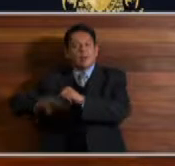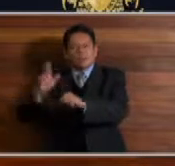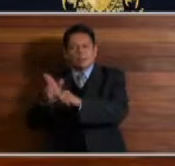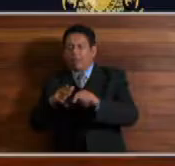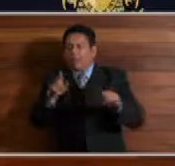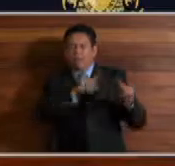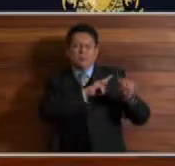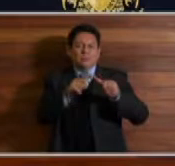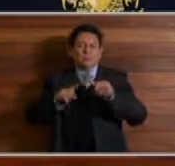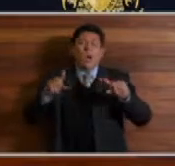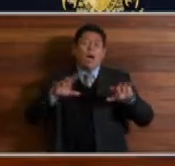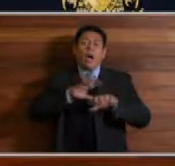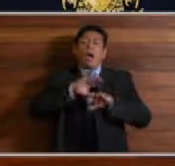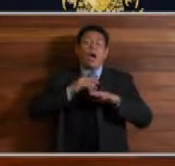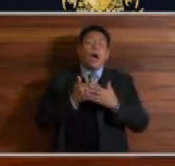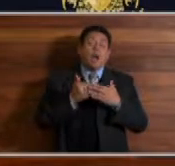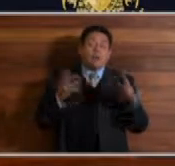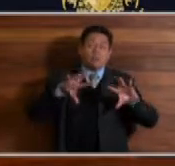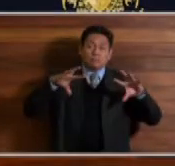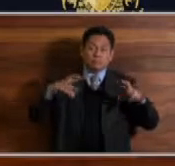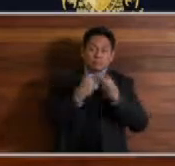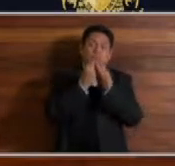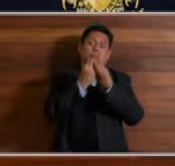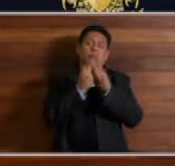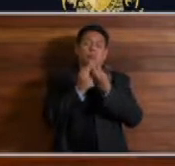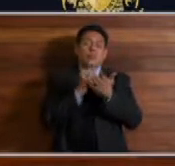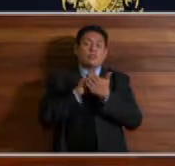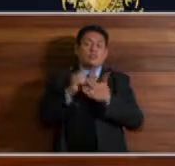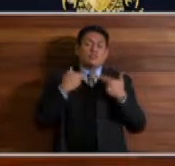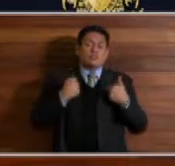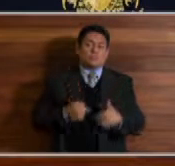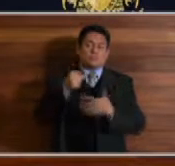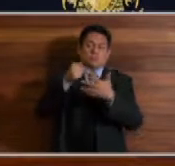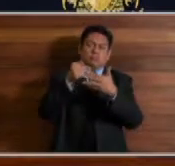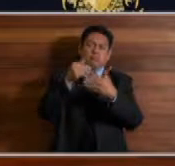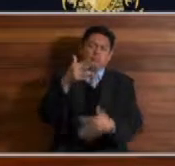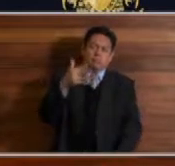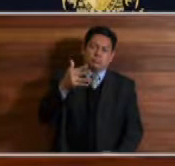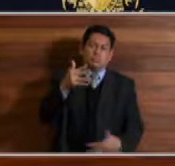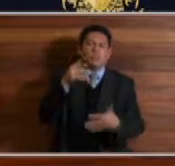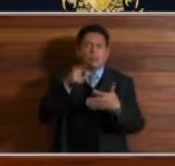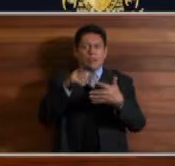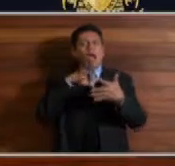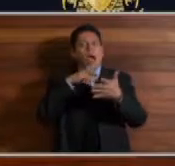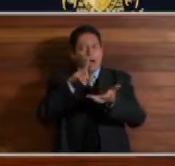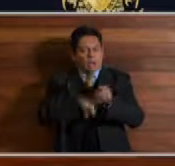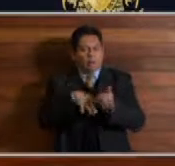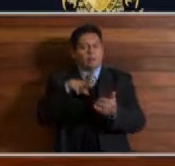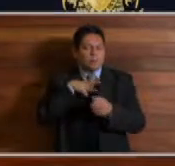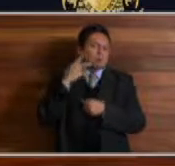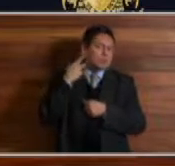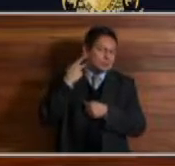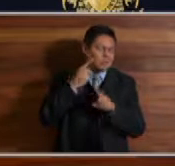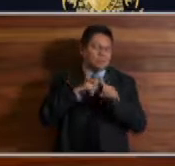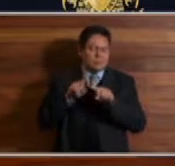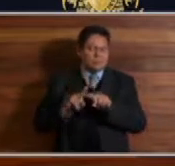mí, finalmente, hablamos de derechos políticos. La segunda